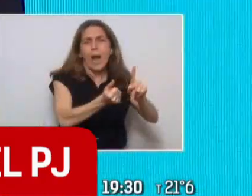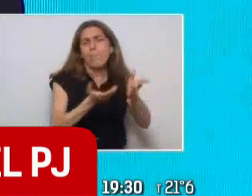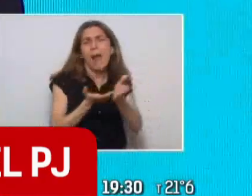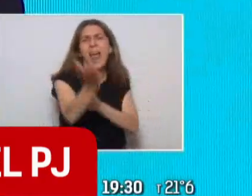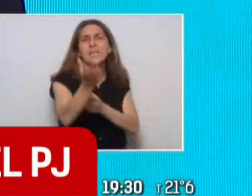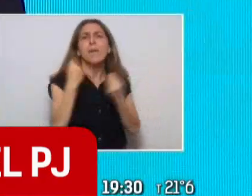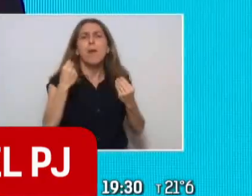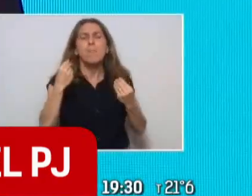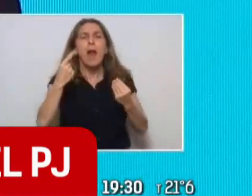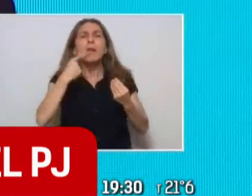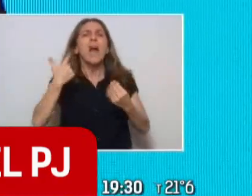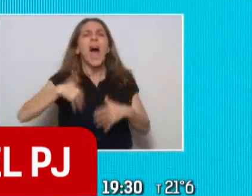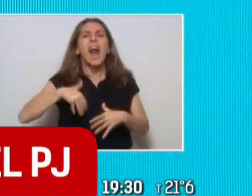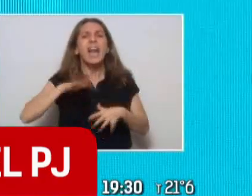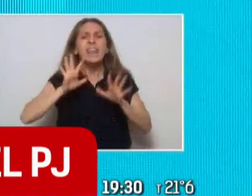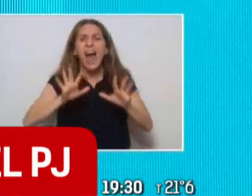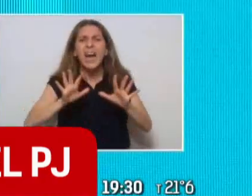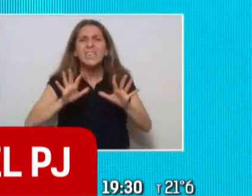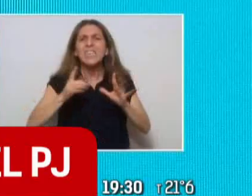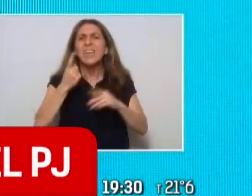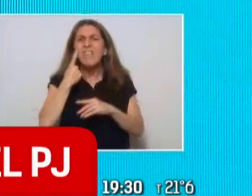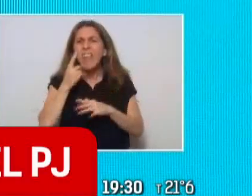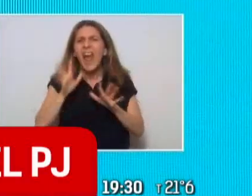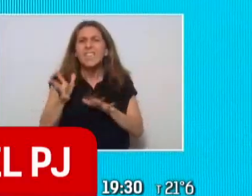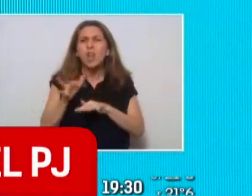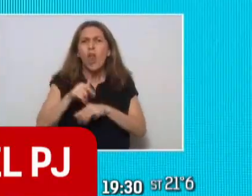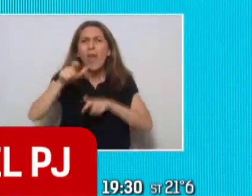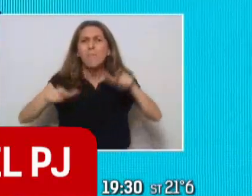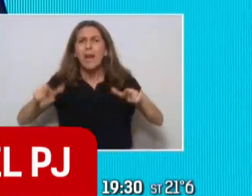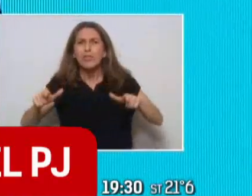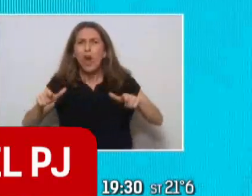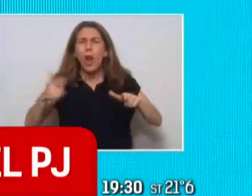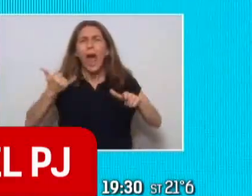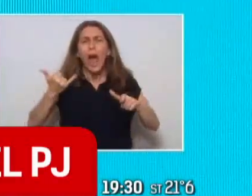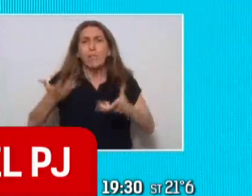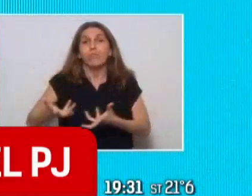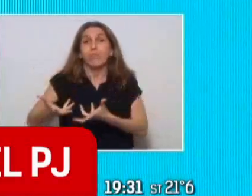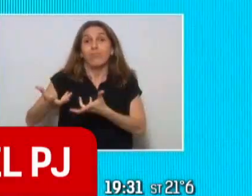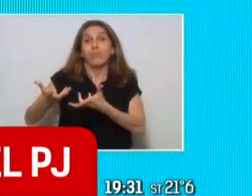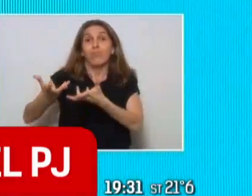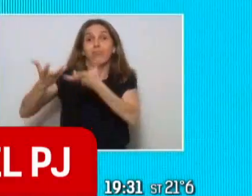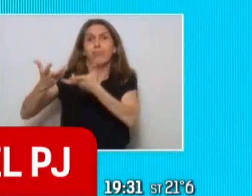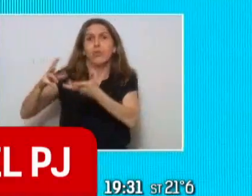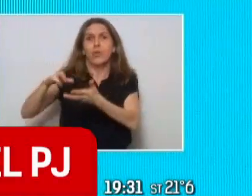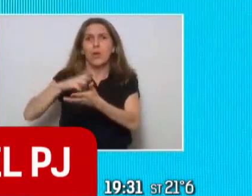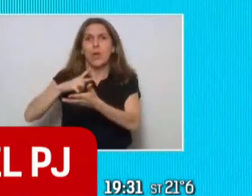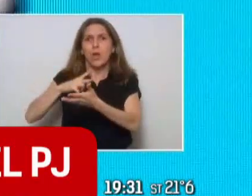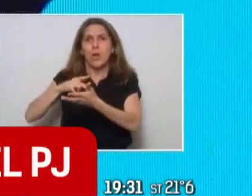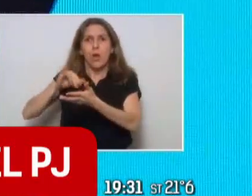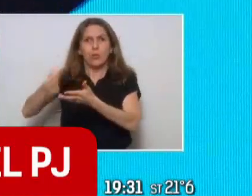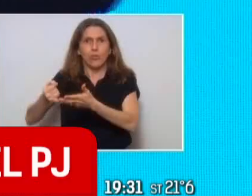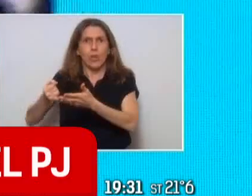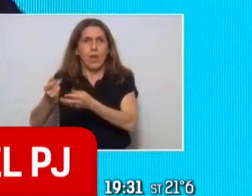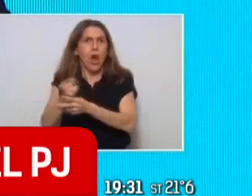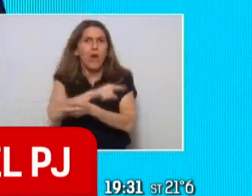la Argentina no podía seguir viviendo en un sistema donde algunos muy pocos sacaban ventajas y